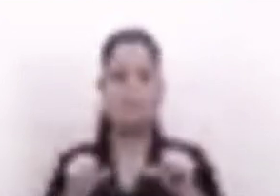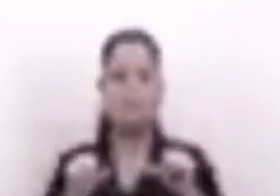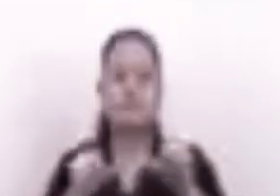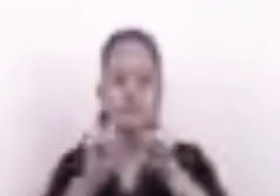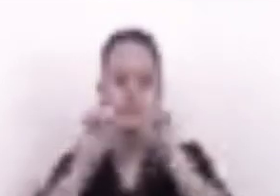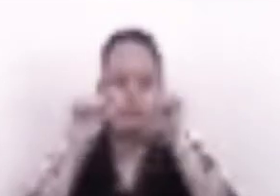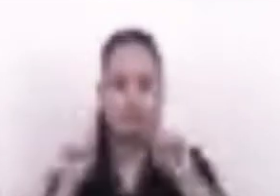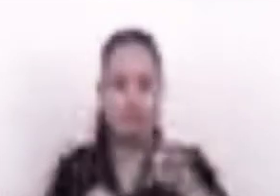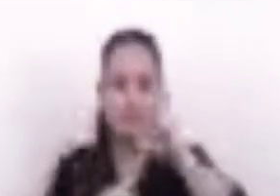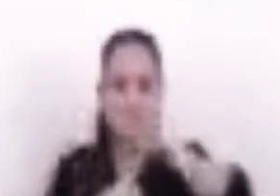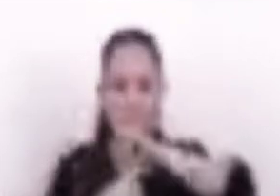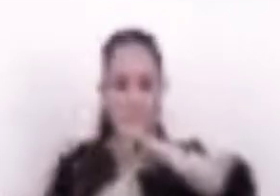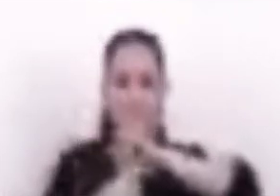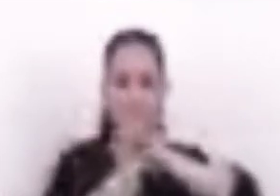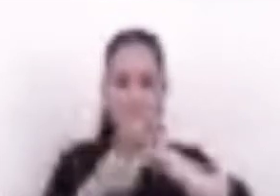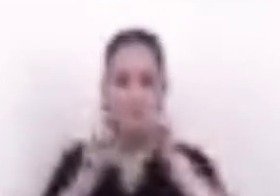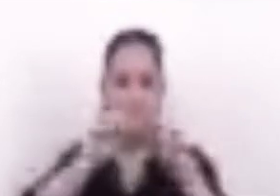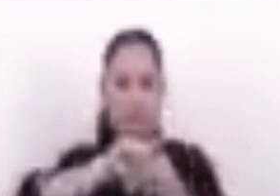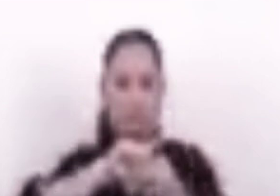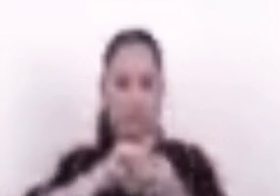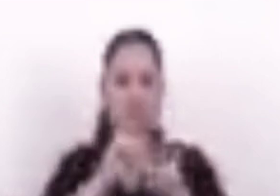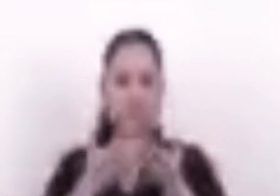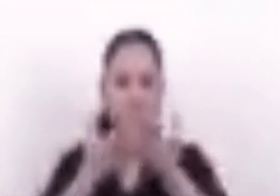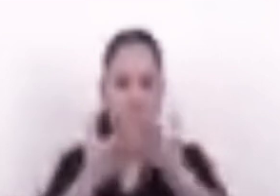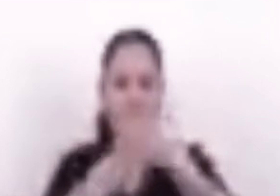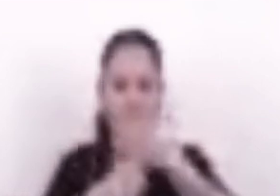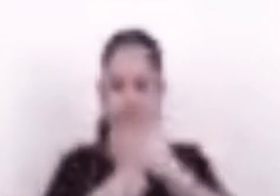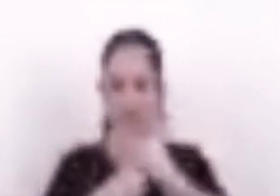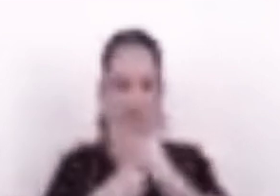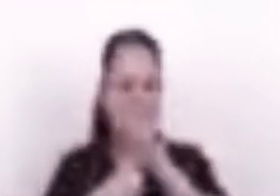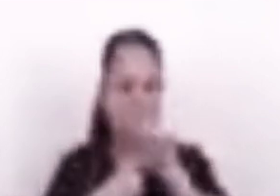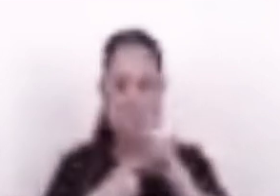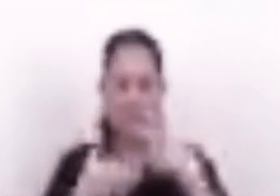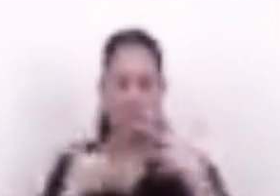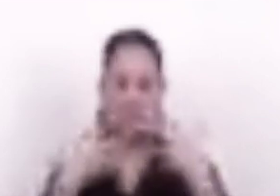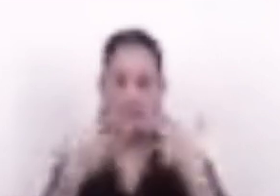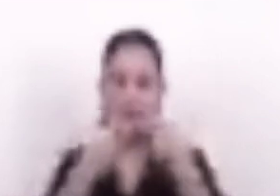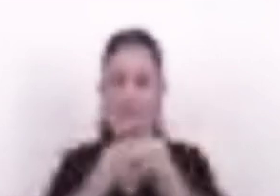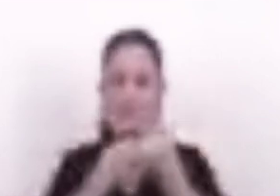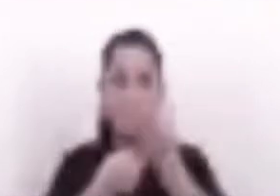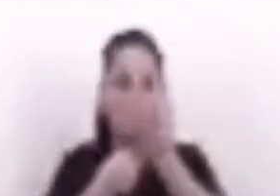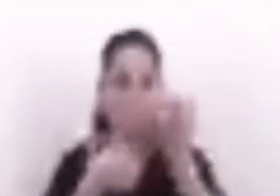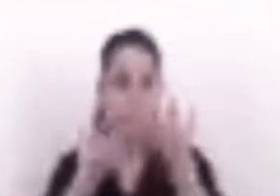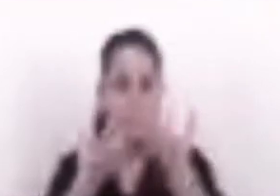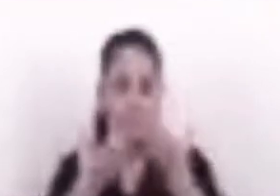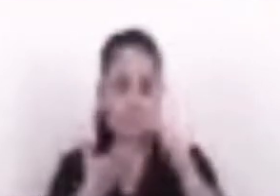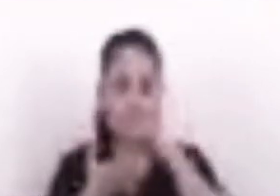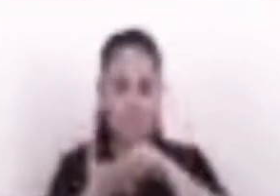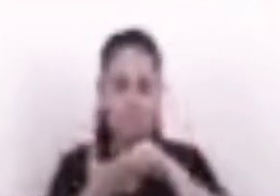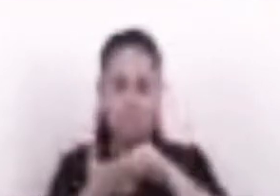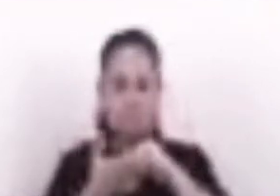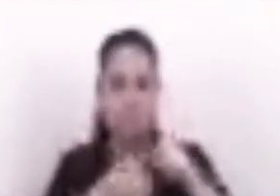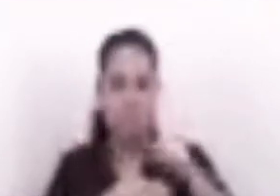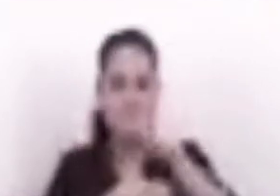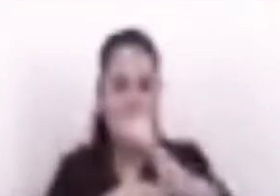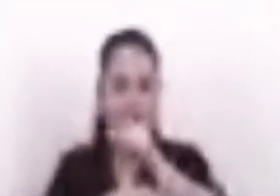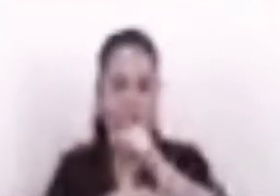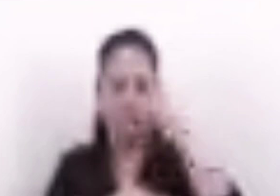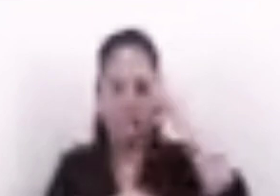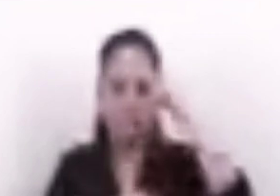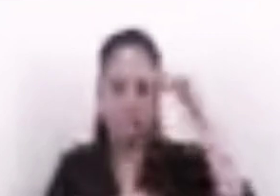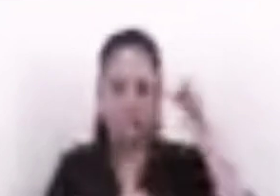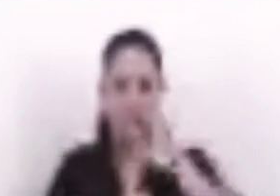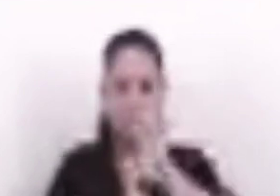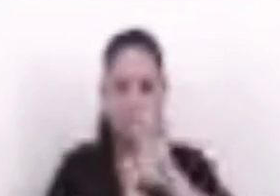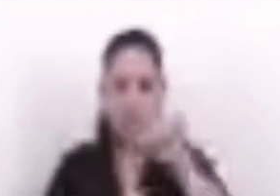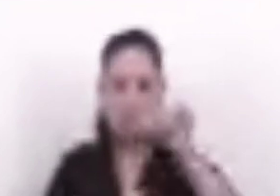el sistema electoral se haya cambiado a favor de un partido y no a favor de la ciudadanía, y ustedes quieran remover del puesto a un político que les